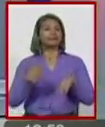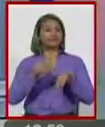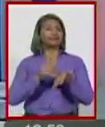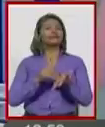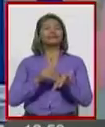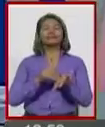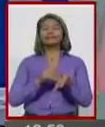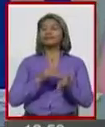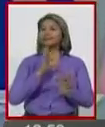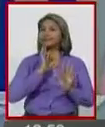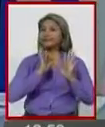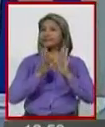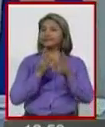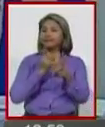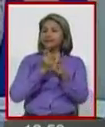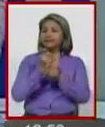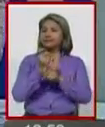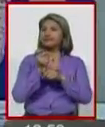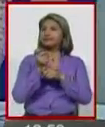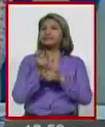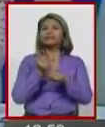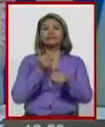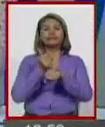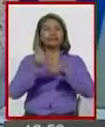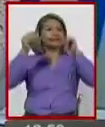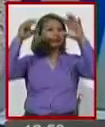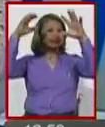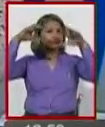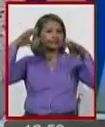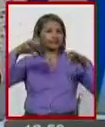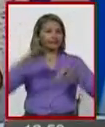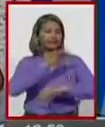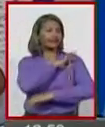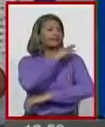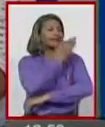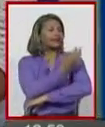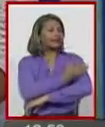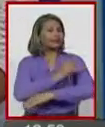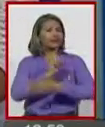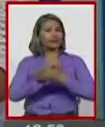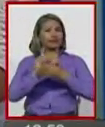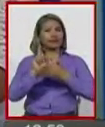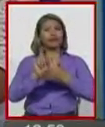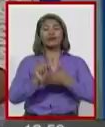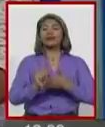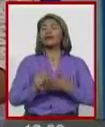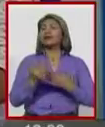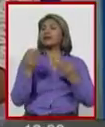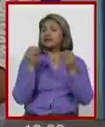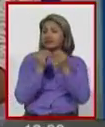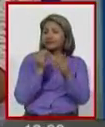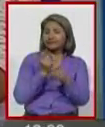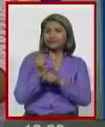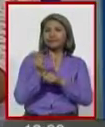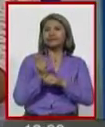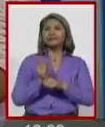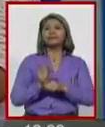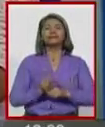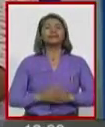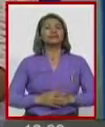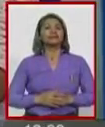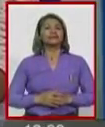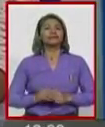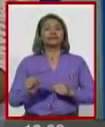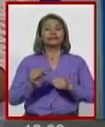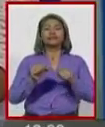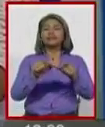Volvemos nuevamente a hablar de los daños que han ocasionado las fuertes lluvias que se registraron este fin de semana. Quienes se ven más afectados son